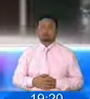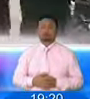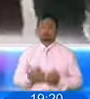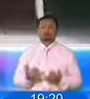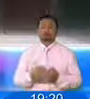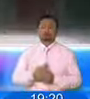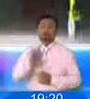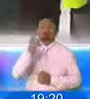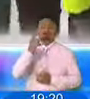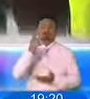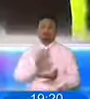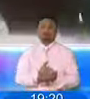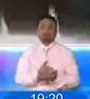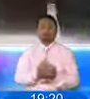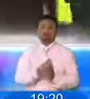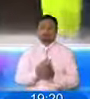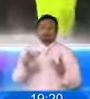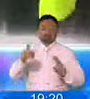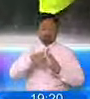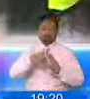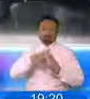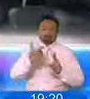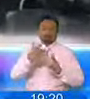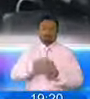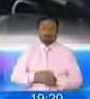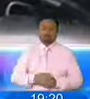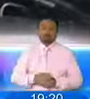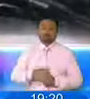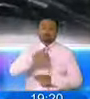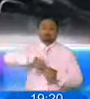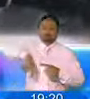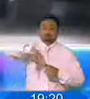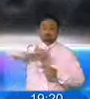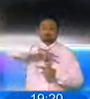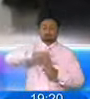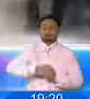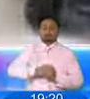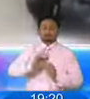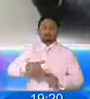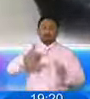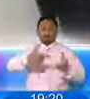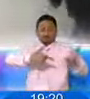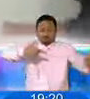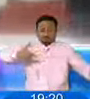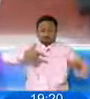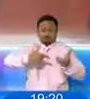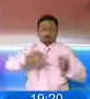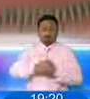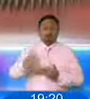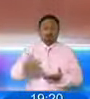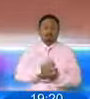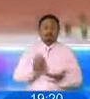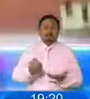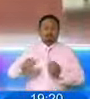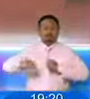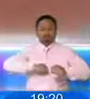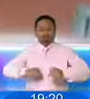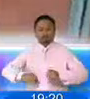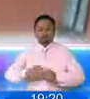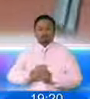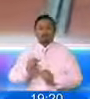Es momento de nuestra primera pausa en el Comercio TV y mucha atención al regresar. Armamento de grueso calibre fueron incautados en